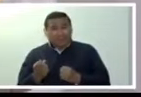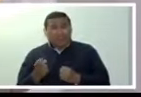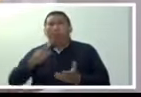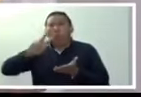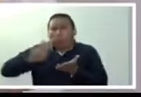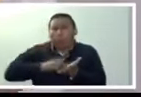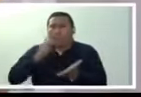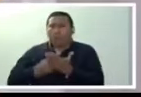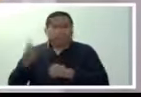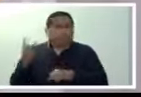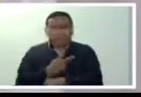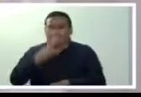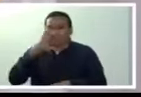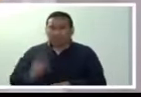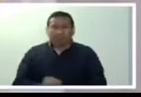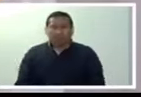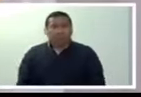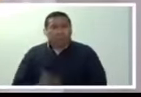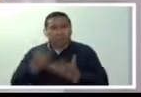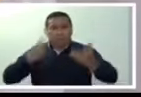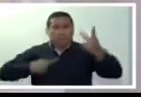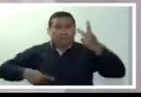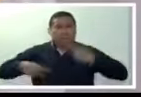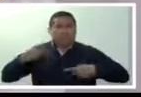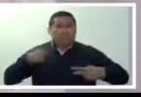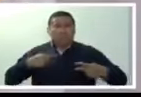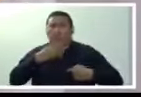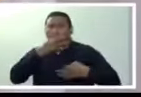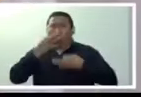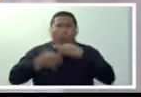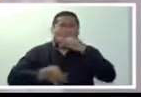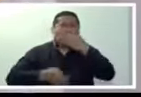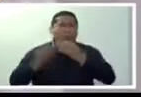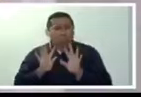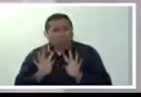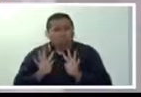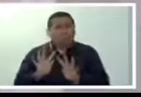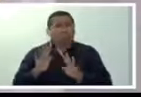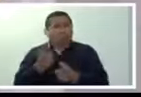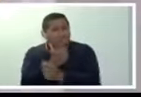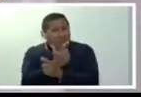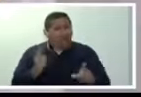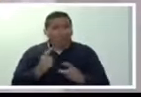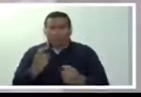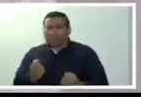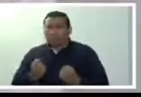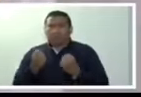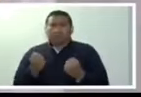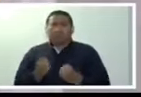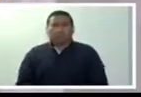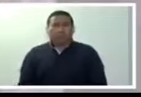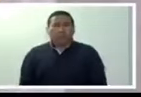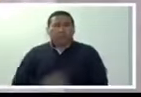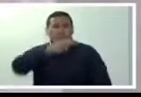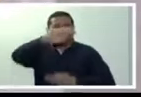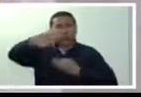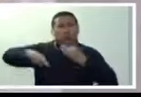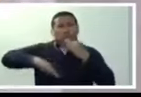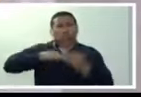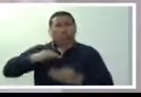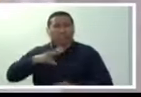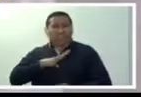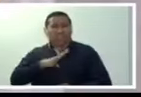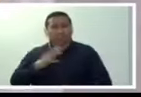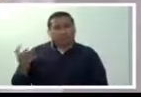a suceder y que los ciudadanos se puedan manifestar de manera libre y segura. Todos tenemos